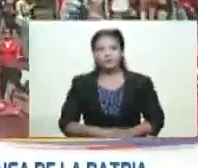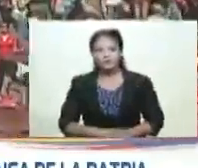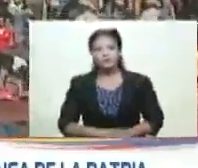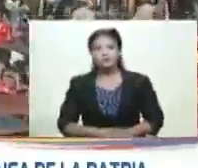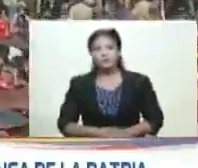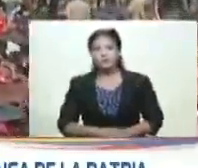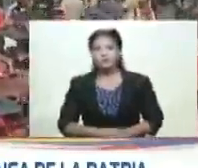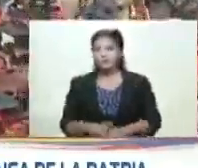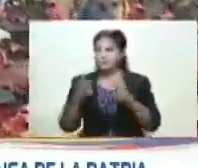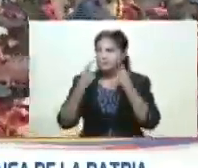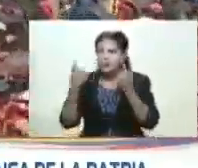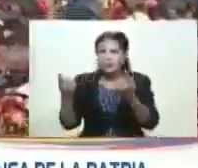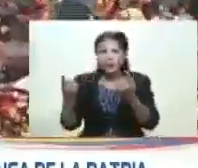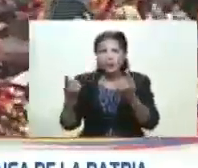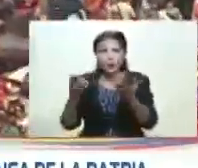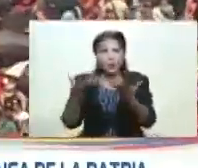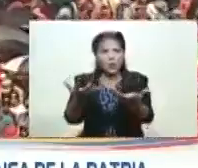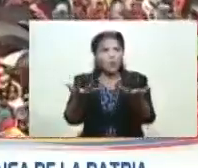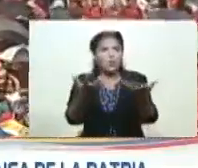Un río crecido